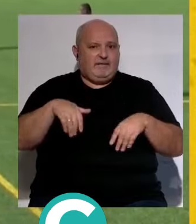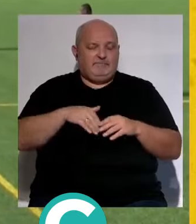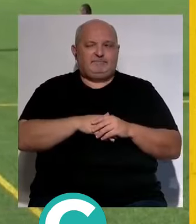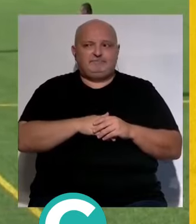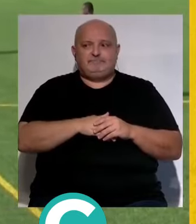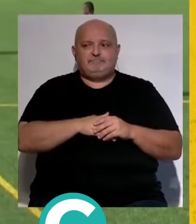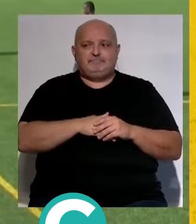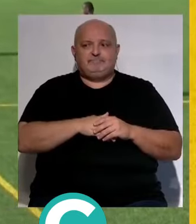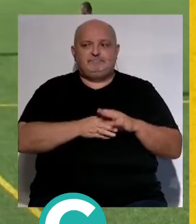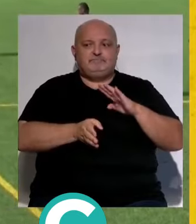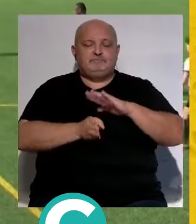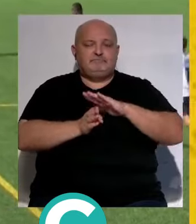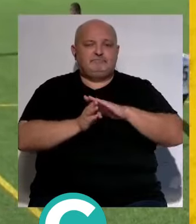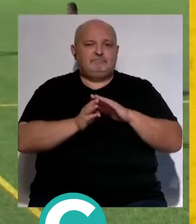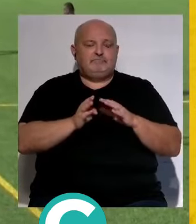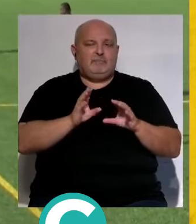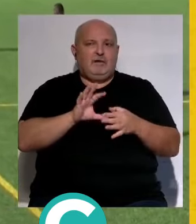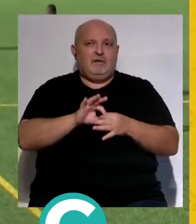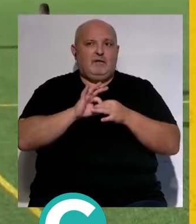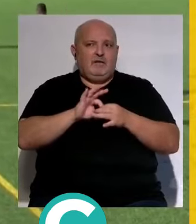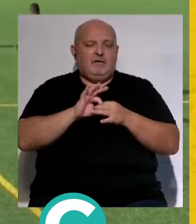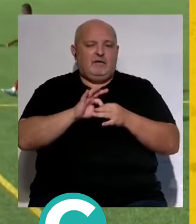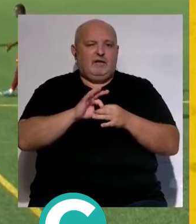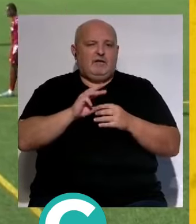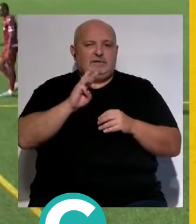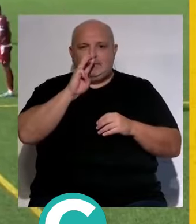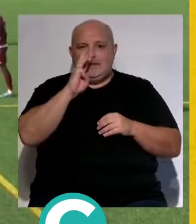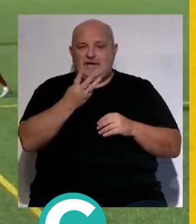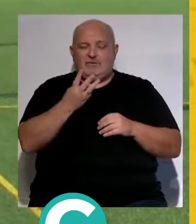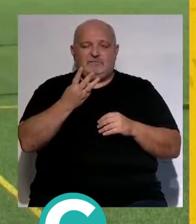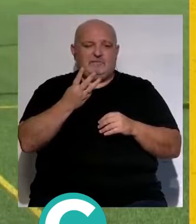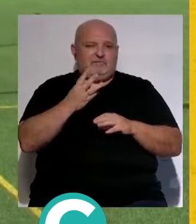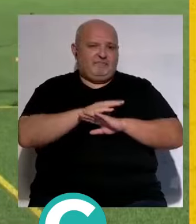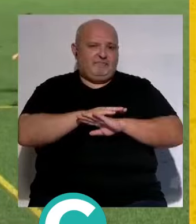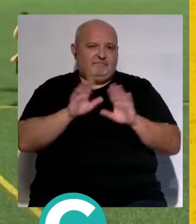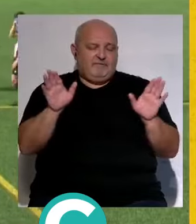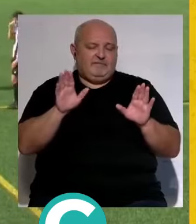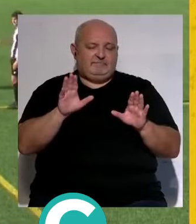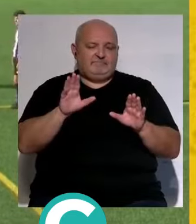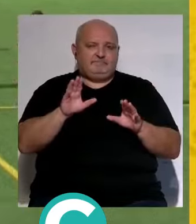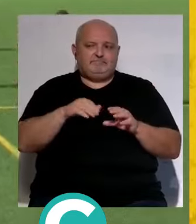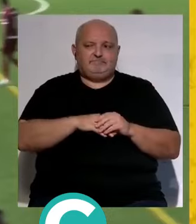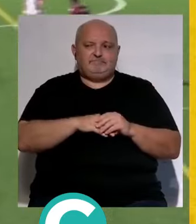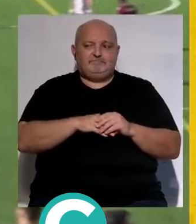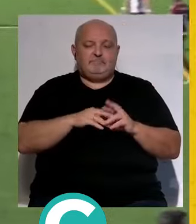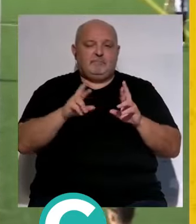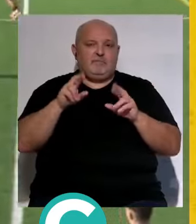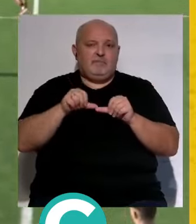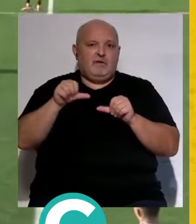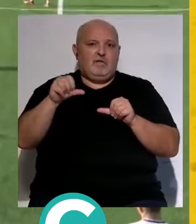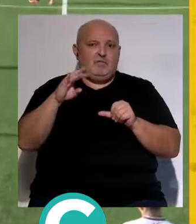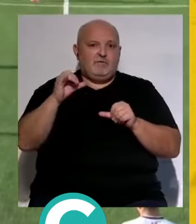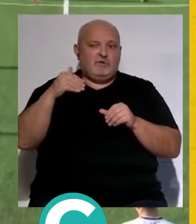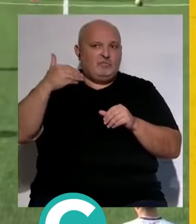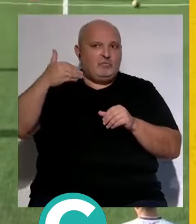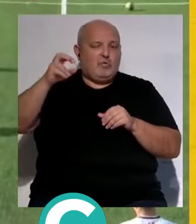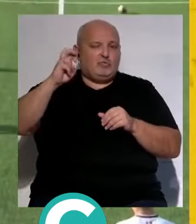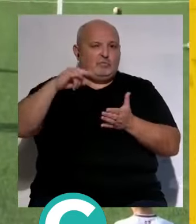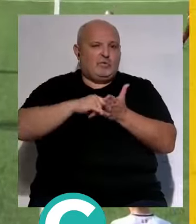que continuaba su vinculación al club con esas 3 permanencias en el banquillo del Mirandilla. Toda la suerte del mundo, Alberto, en